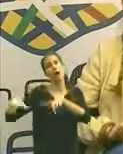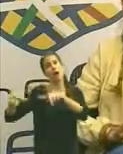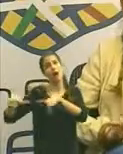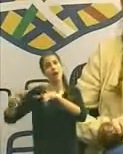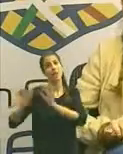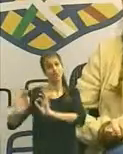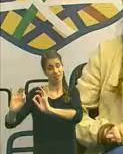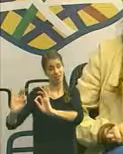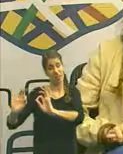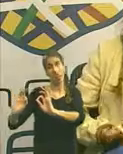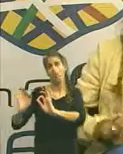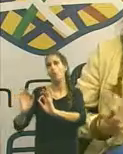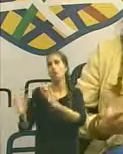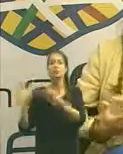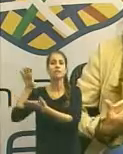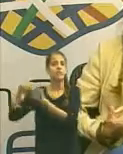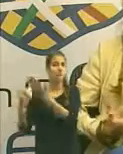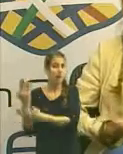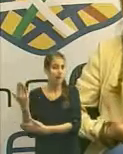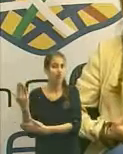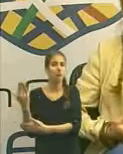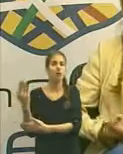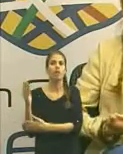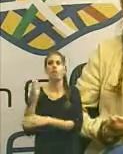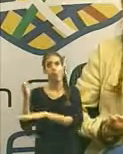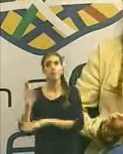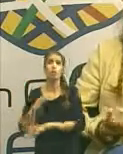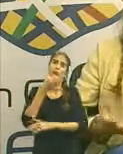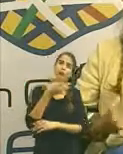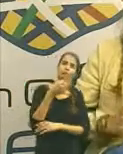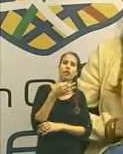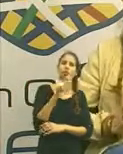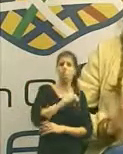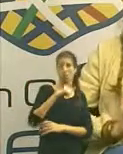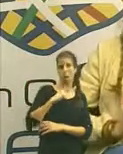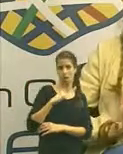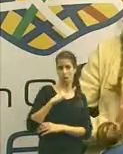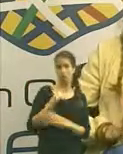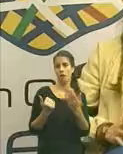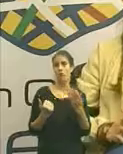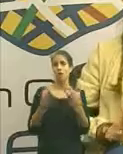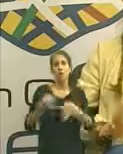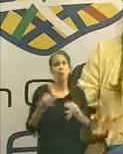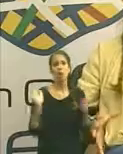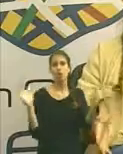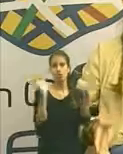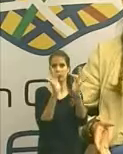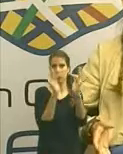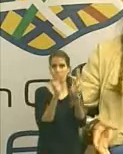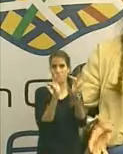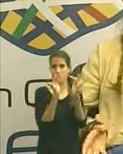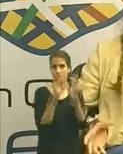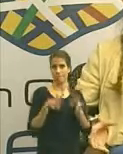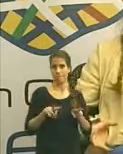o centros de día, y por la tarde trabajamos con particulares. Entonces, el primer día siempre es una toma de contacto, un acercamiento.